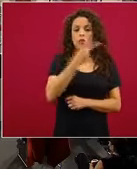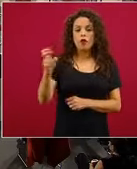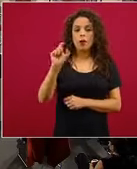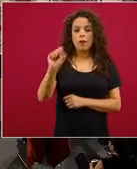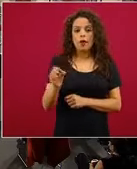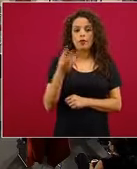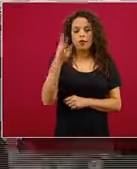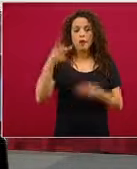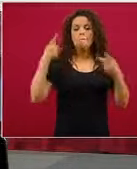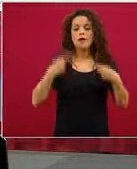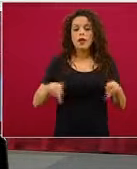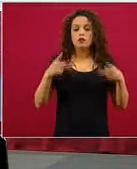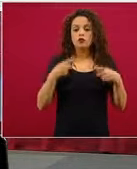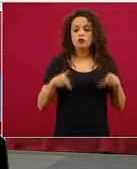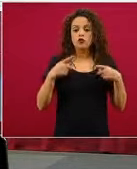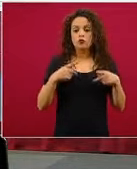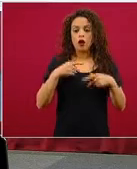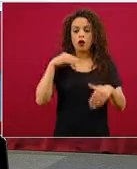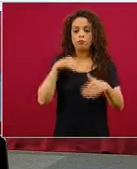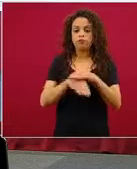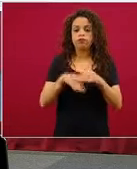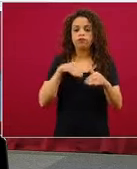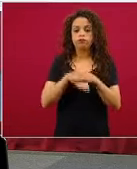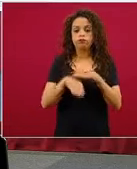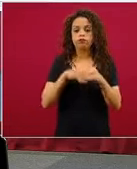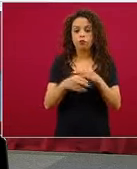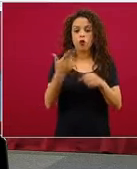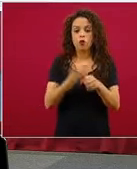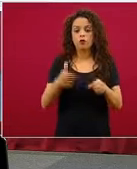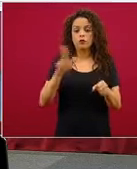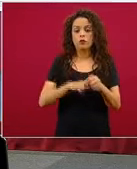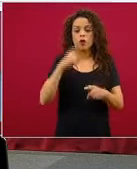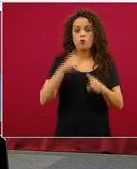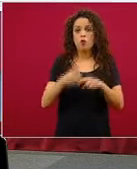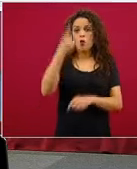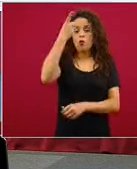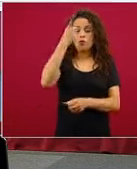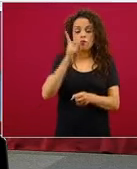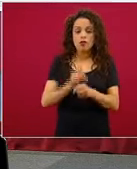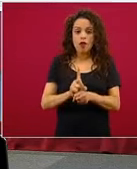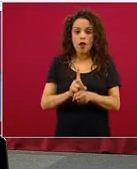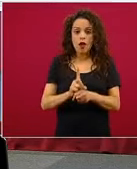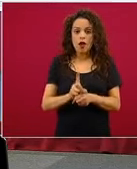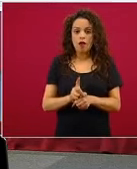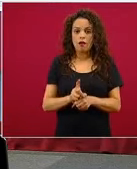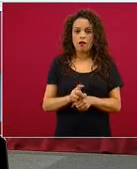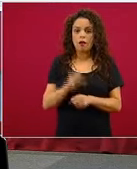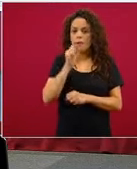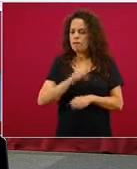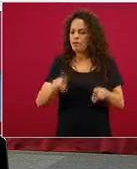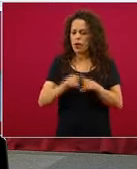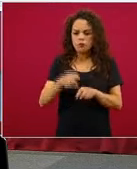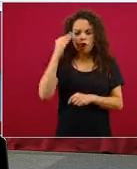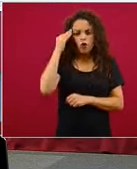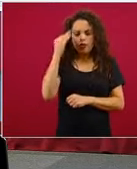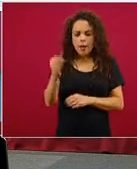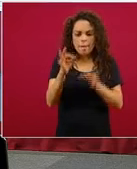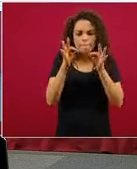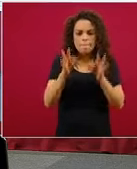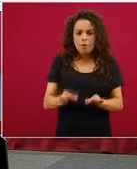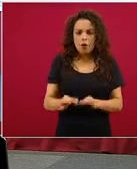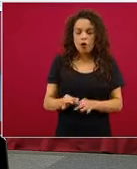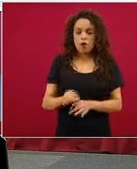18,223 personas que estuvieron hospitalizadas en un mismo día, al mismo tiempo, en todo el país. A partir de